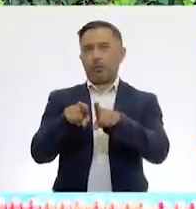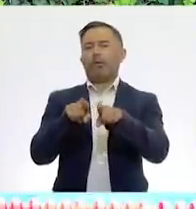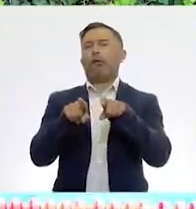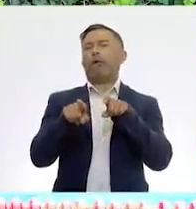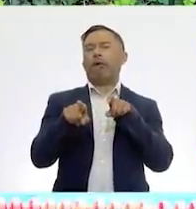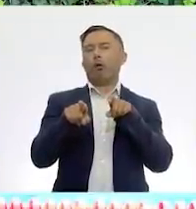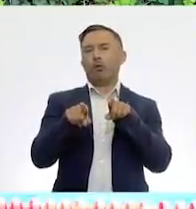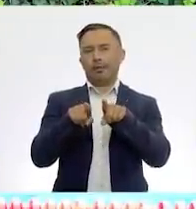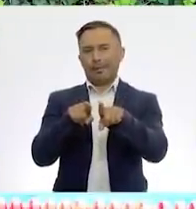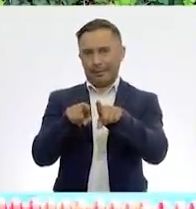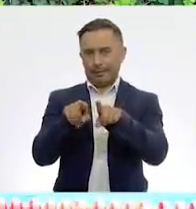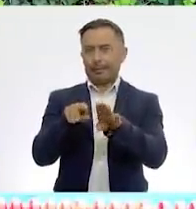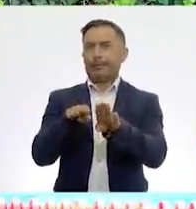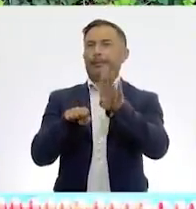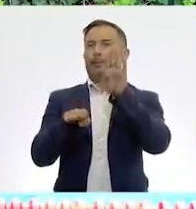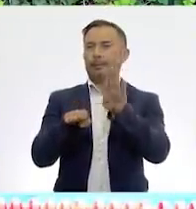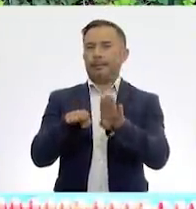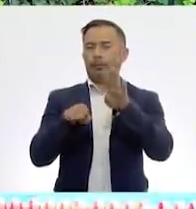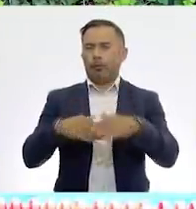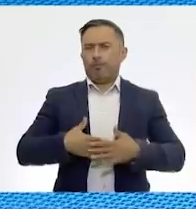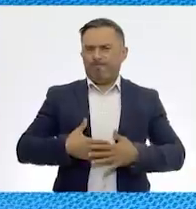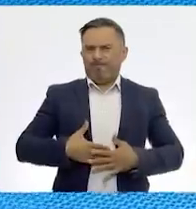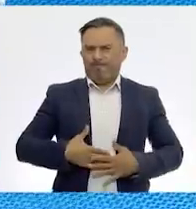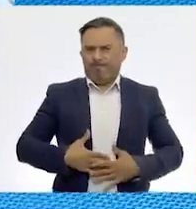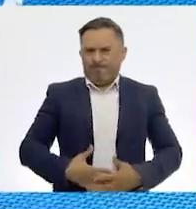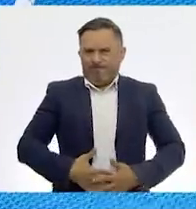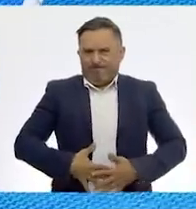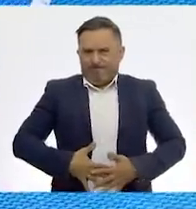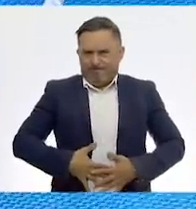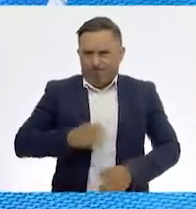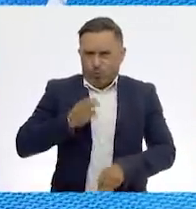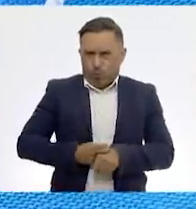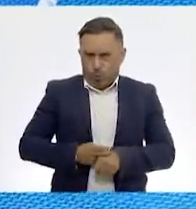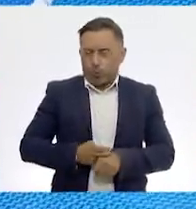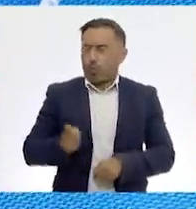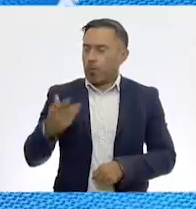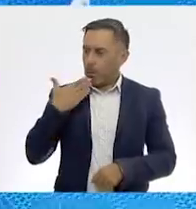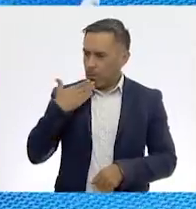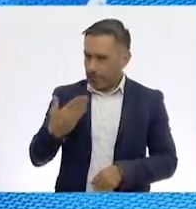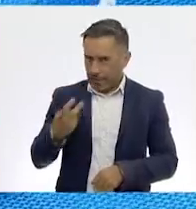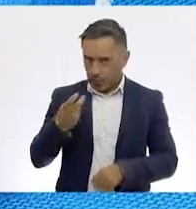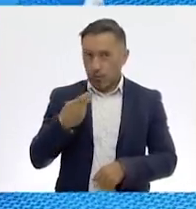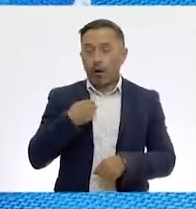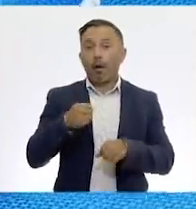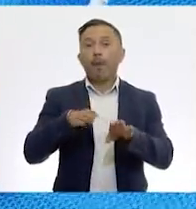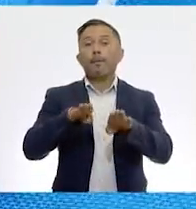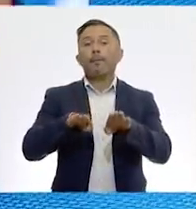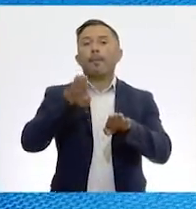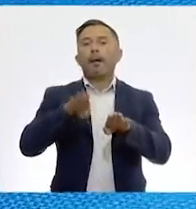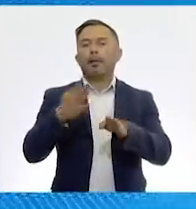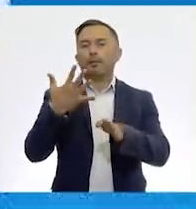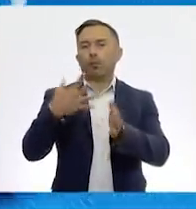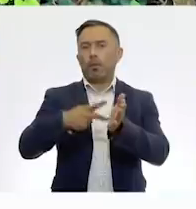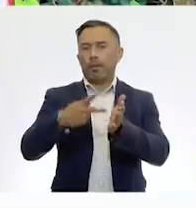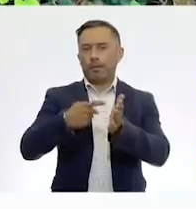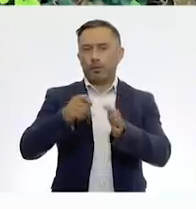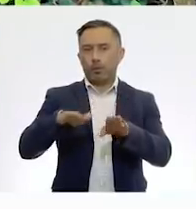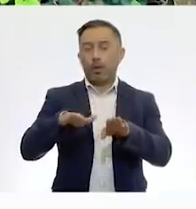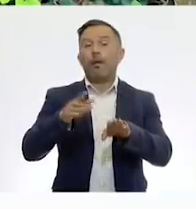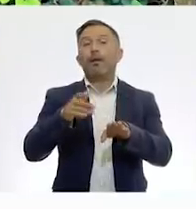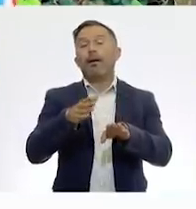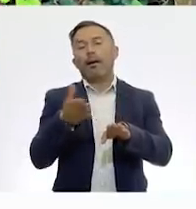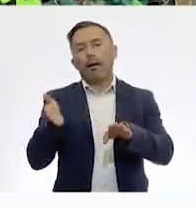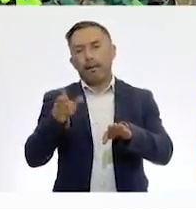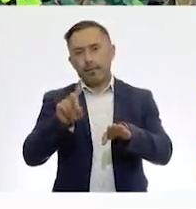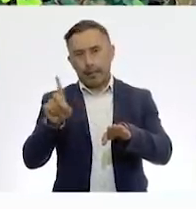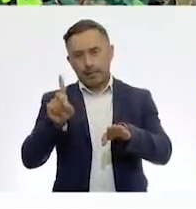Aprieta el estómago. Perfecto. Muy bien, Yair. Vamos a hacer 5 repeticiones por pierna. Elevación de la pierna derecha 5 veces